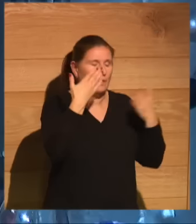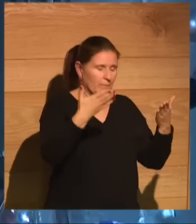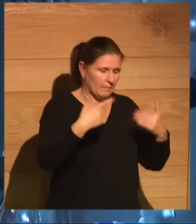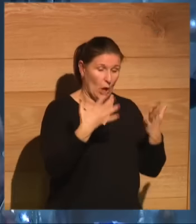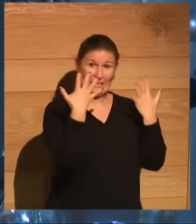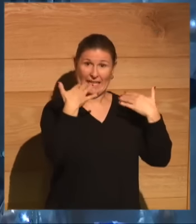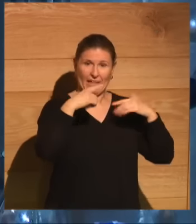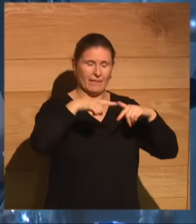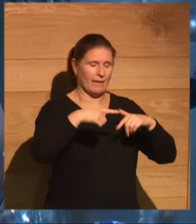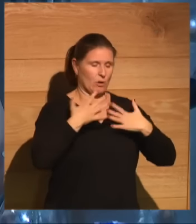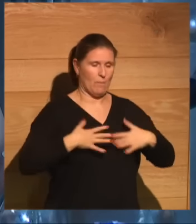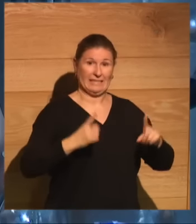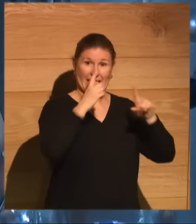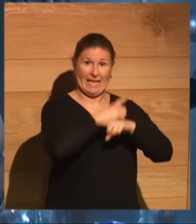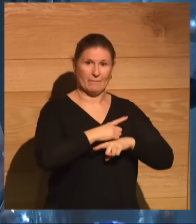Christopher Reeve